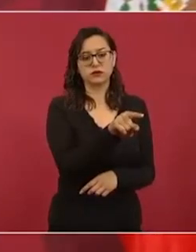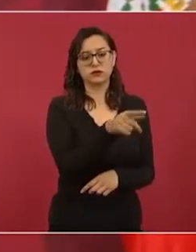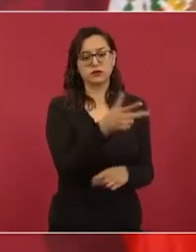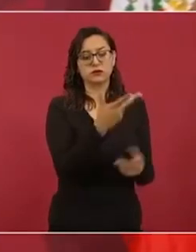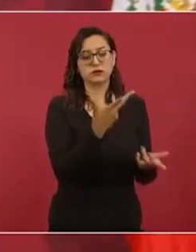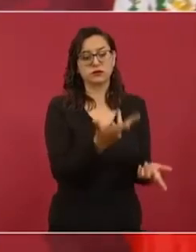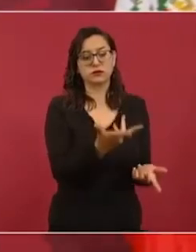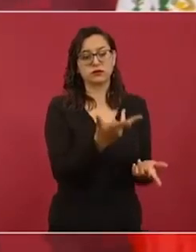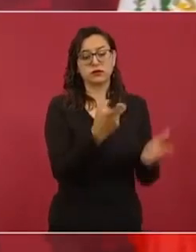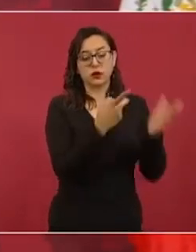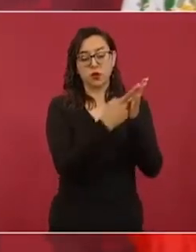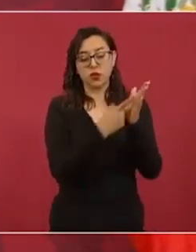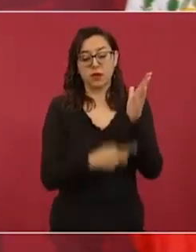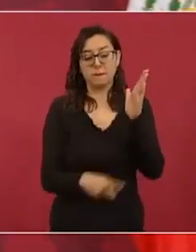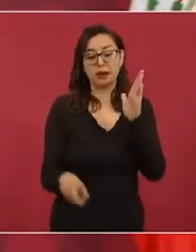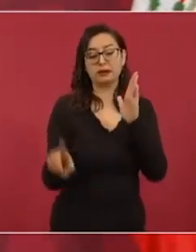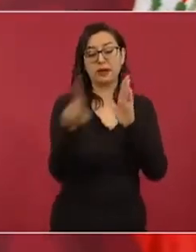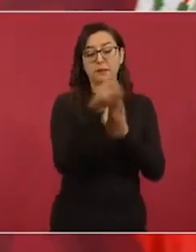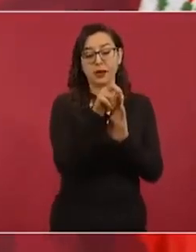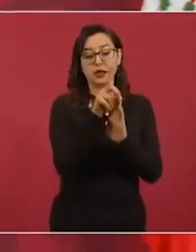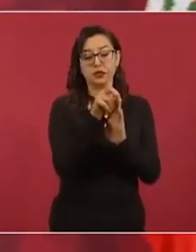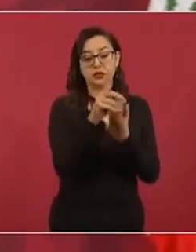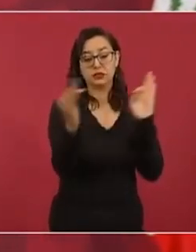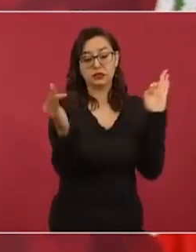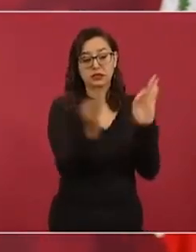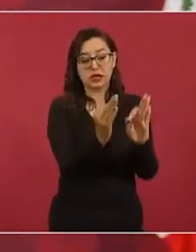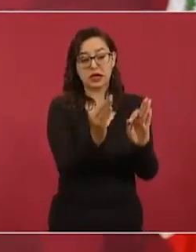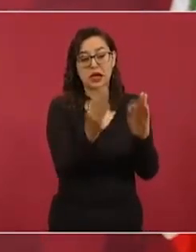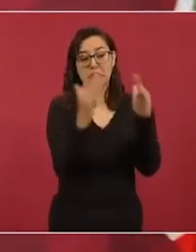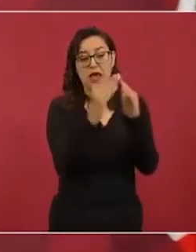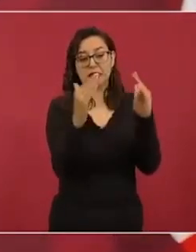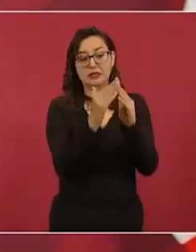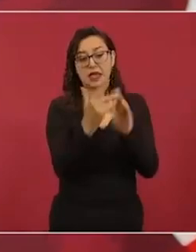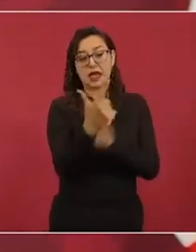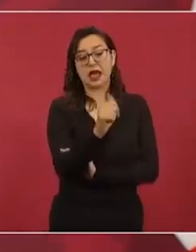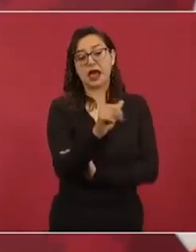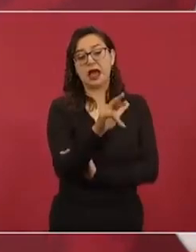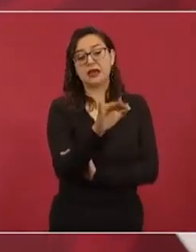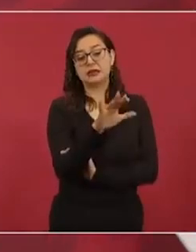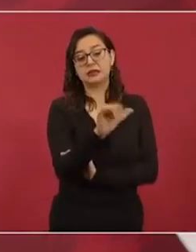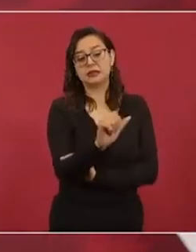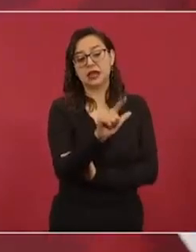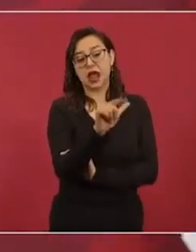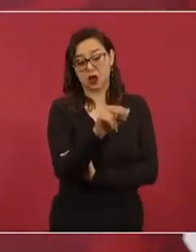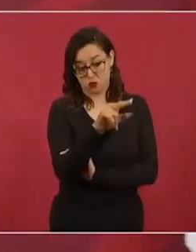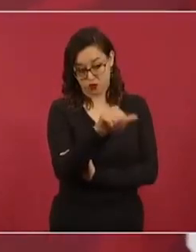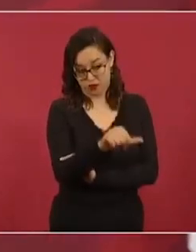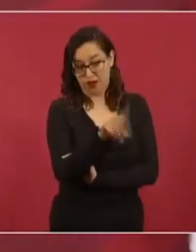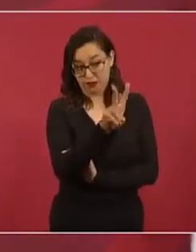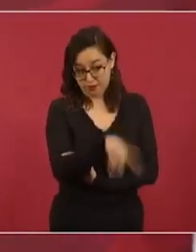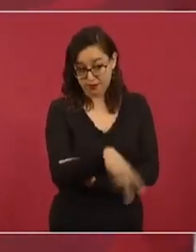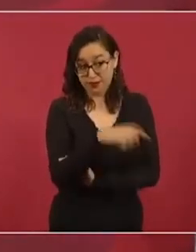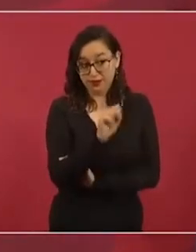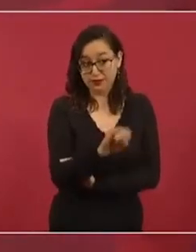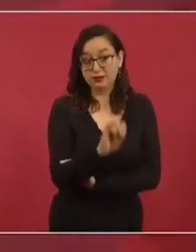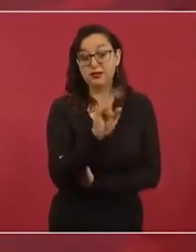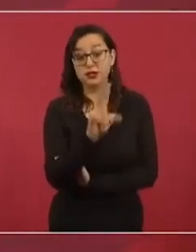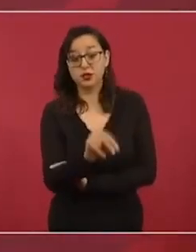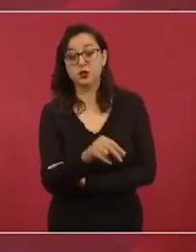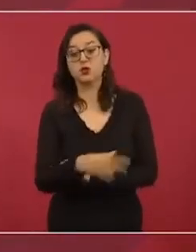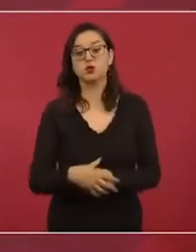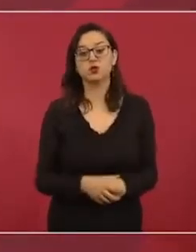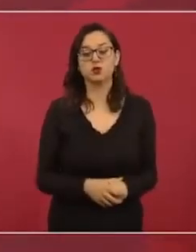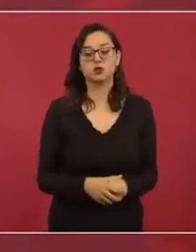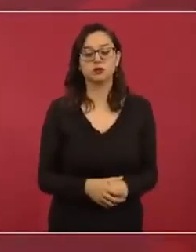cercano a una casa de Genaro García Luna, y que nos diga también, igual que